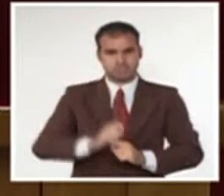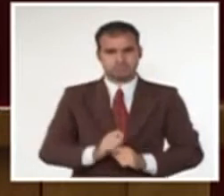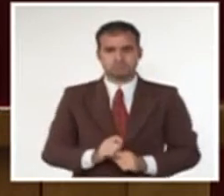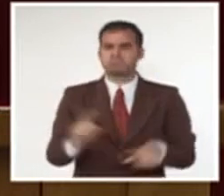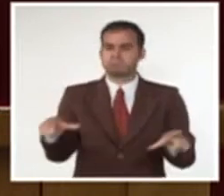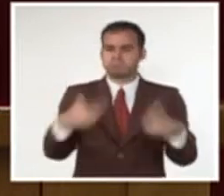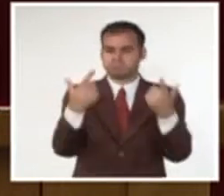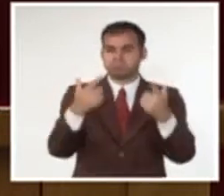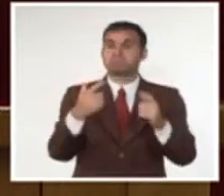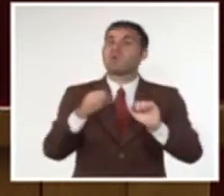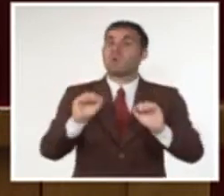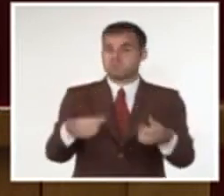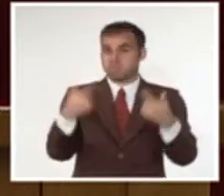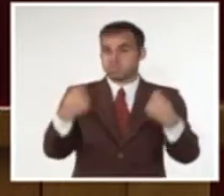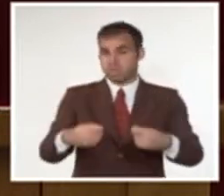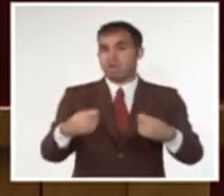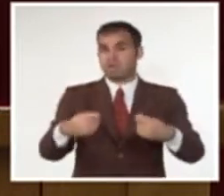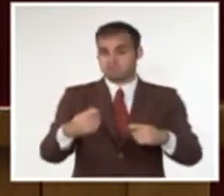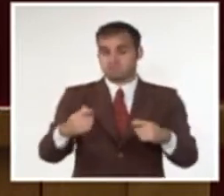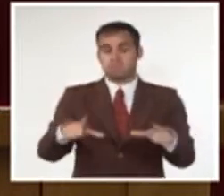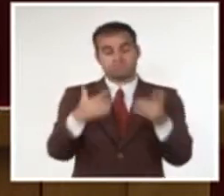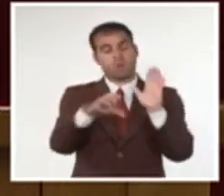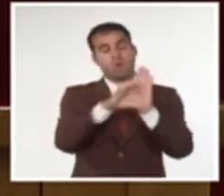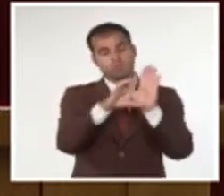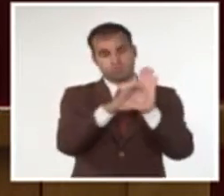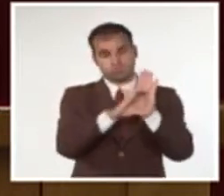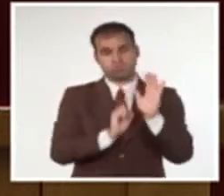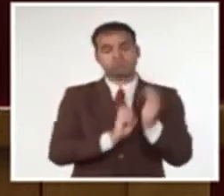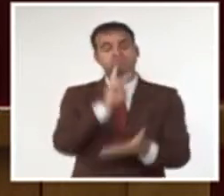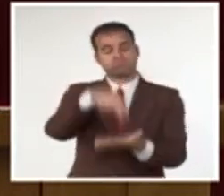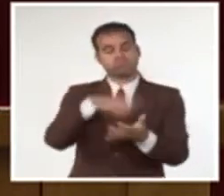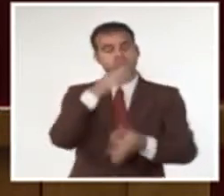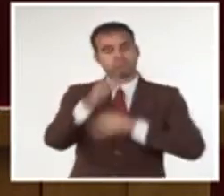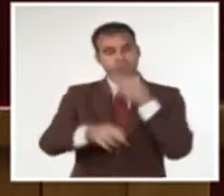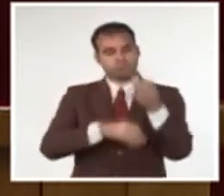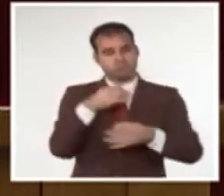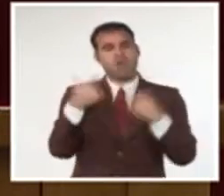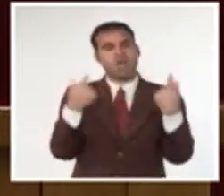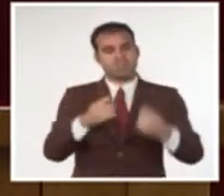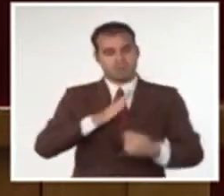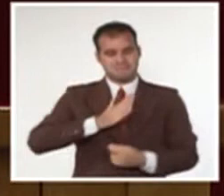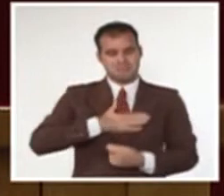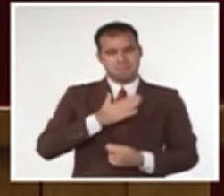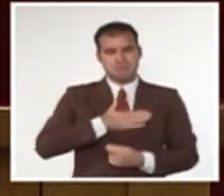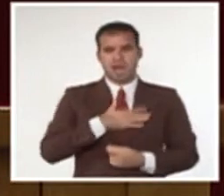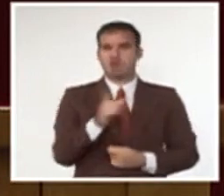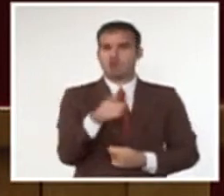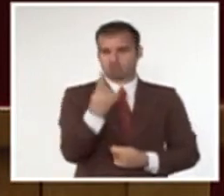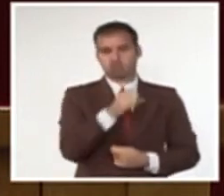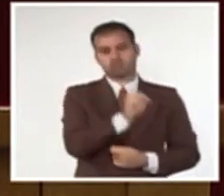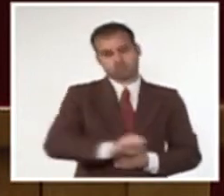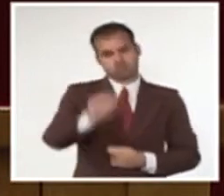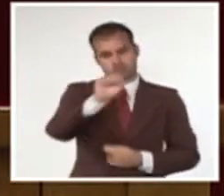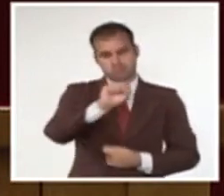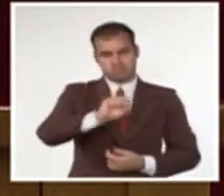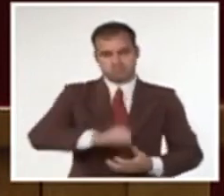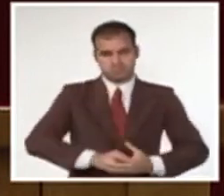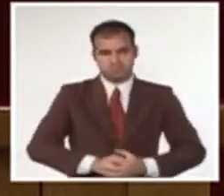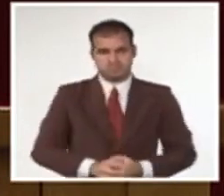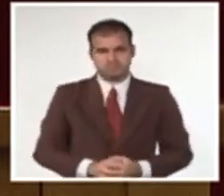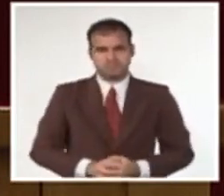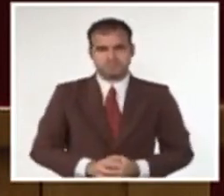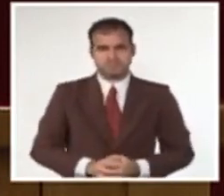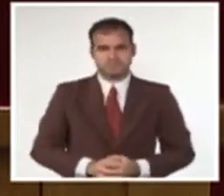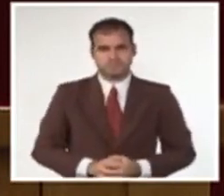esta obligación constitucional que representa un rasgo distintivo de nuestra democracia socialista.